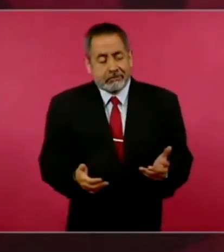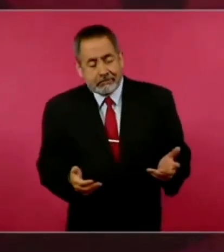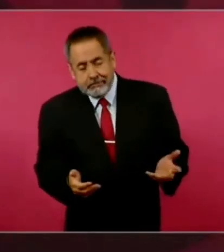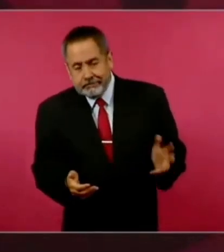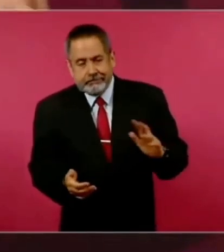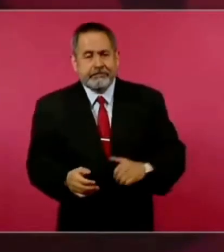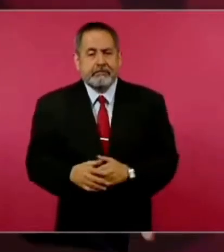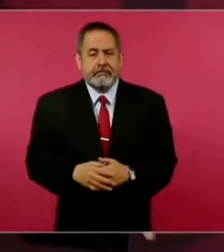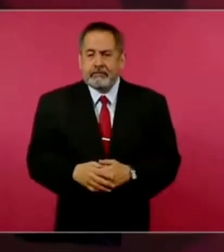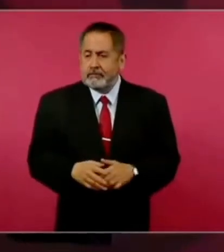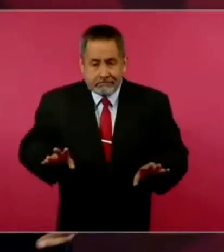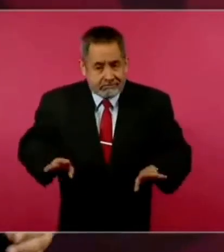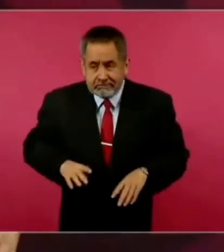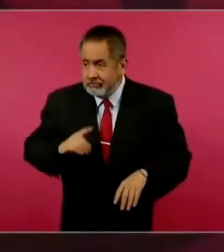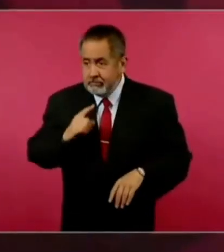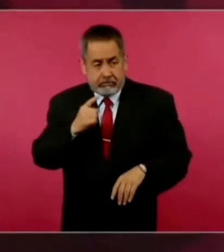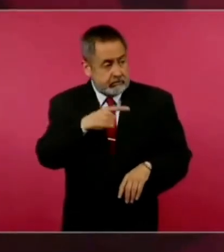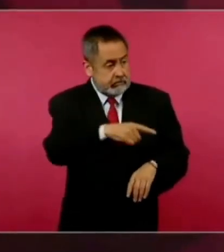Nos conviene a todos,